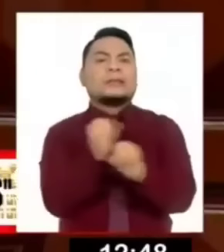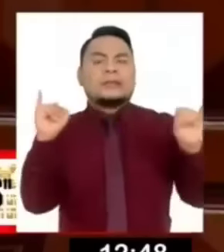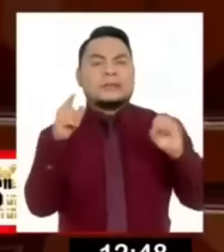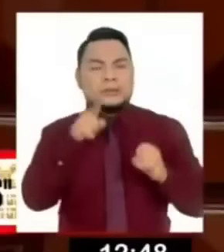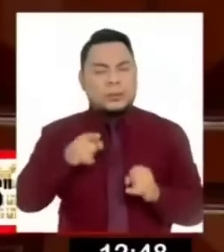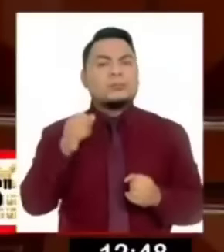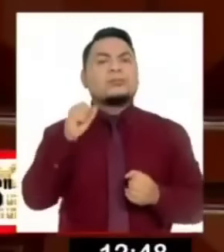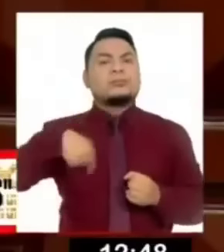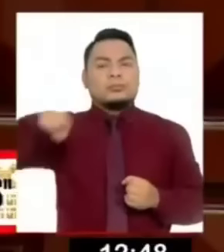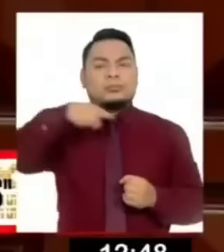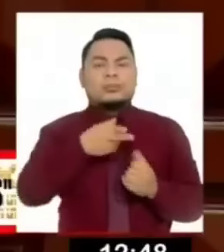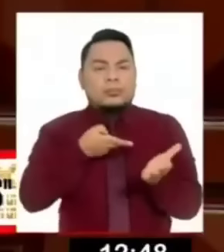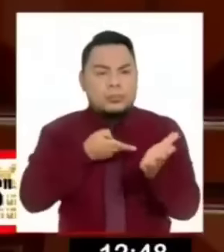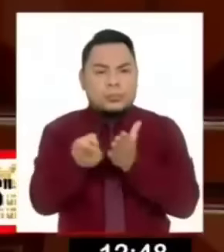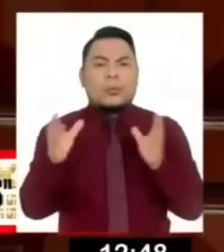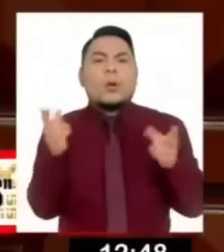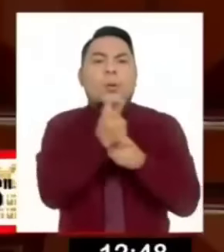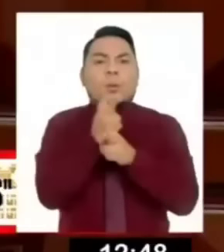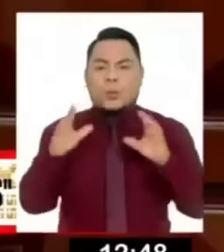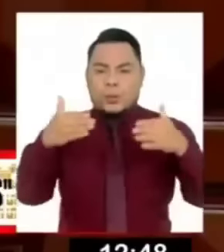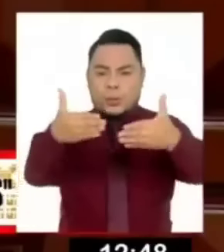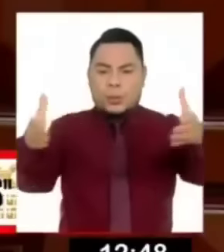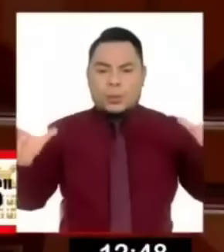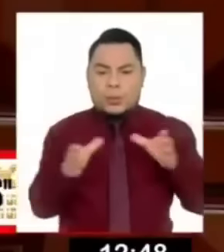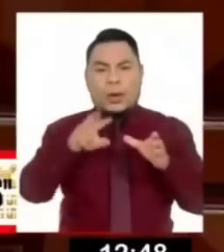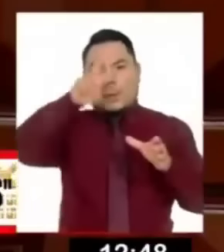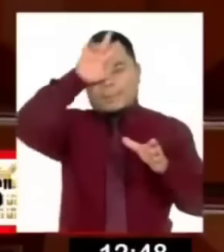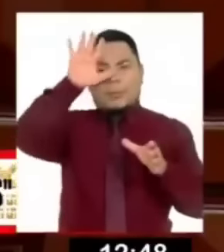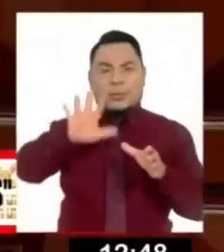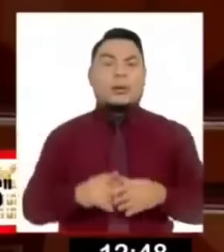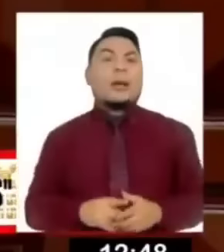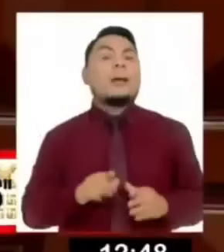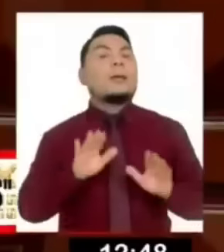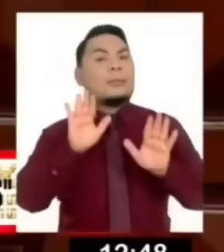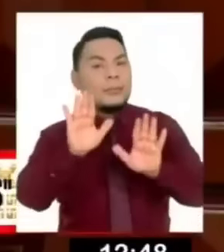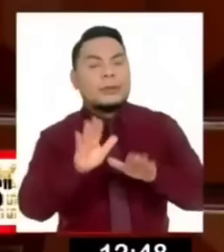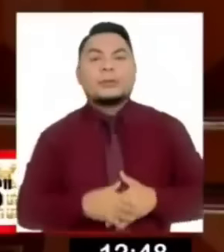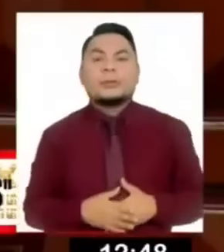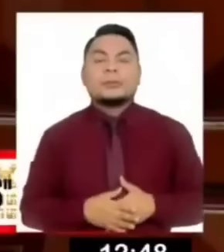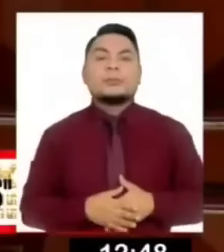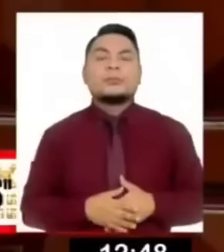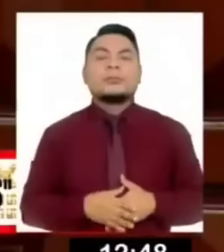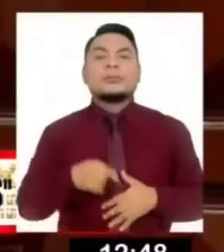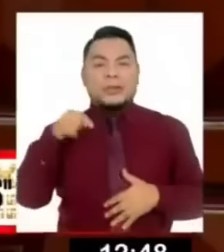la soberanía y la integridad territorial de la República. Sin embargo,